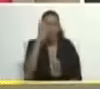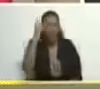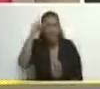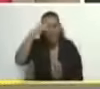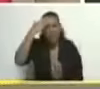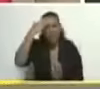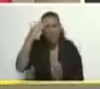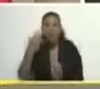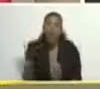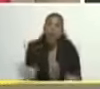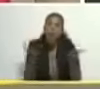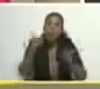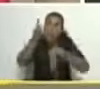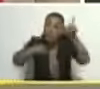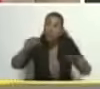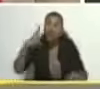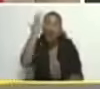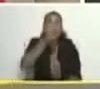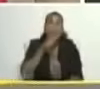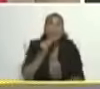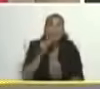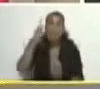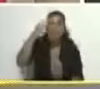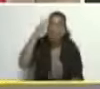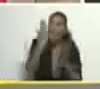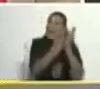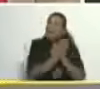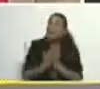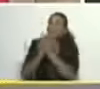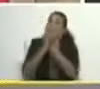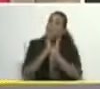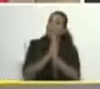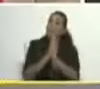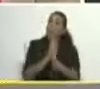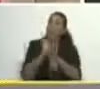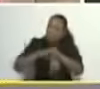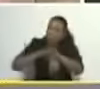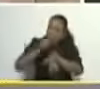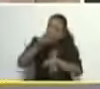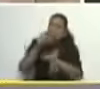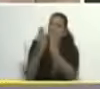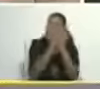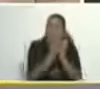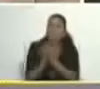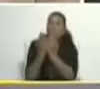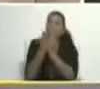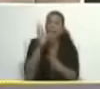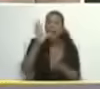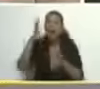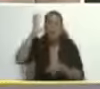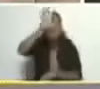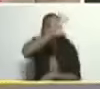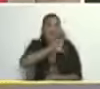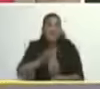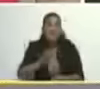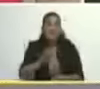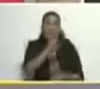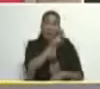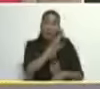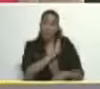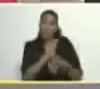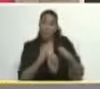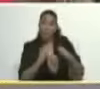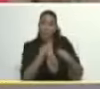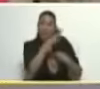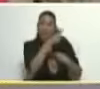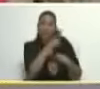aliento a los jóvenes a que estudien, que en sus países respectivos.